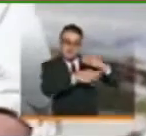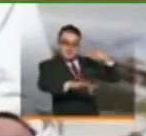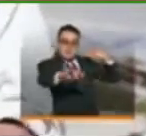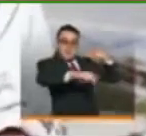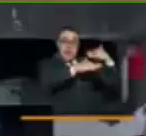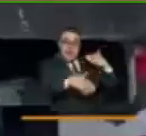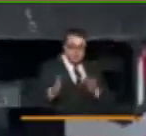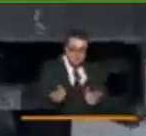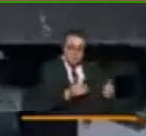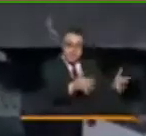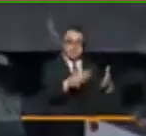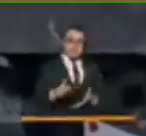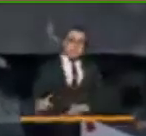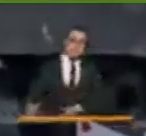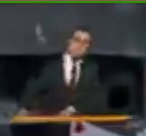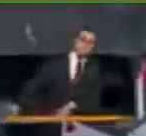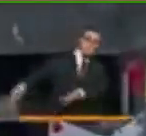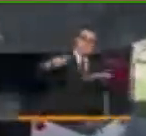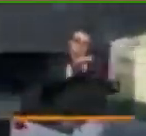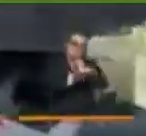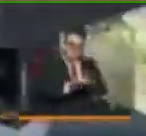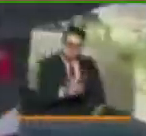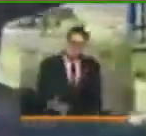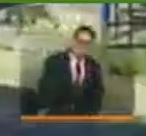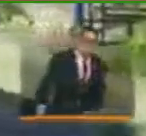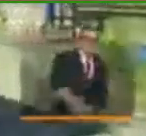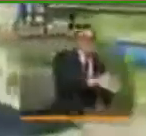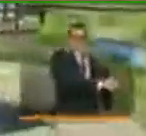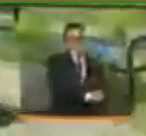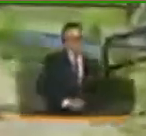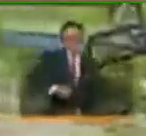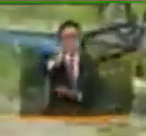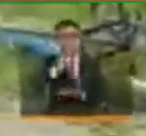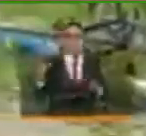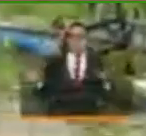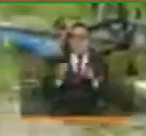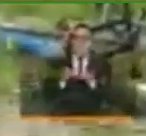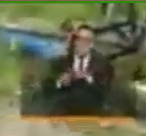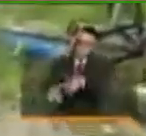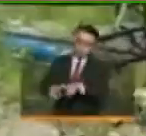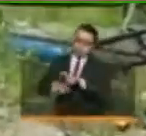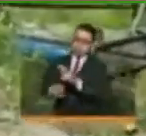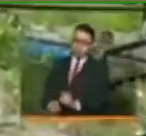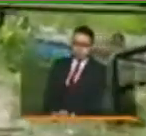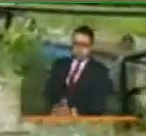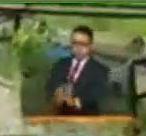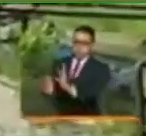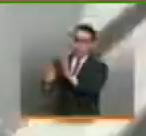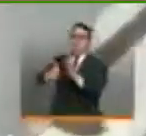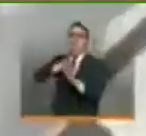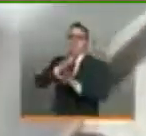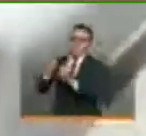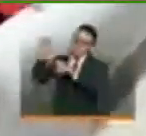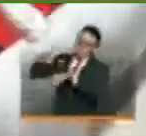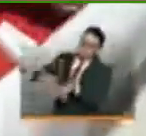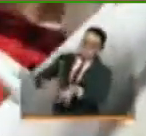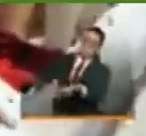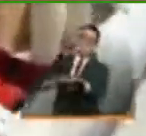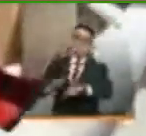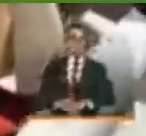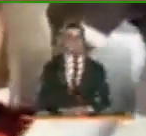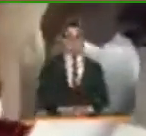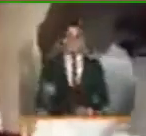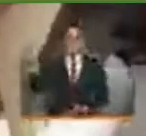también alimento a partir de la tierra y el agua en la isla de Providencia. Vamos. Con una inversión